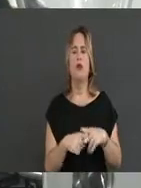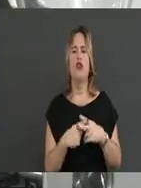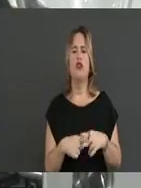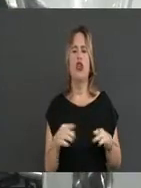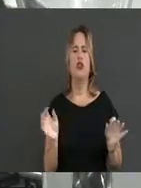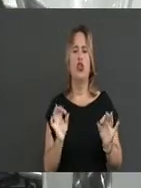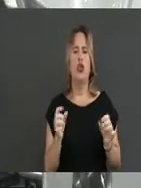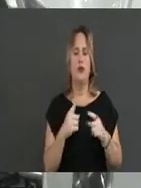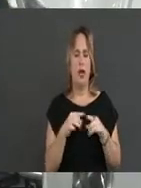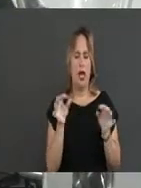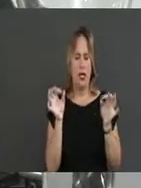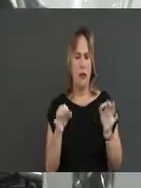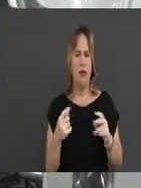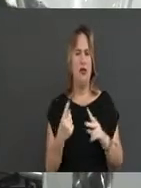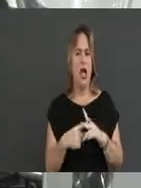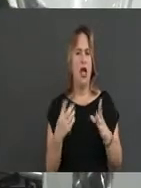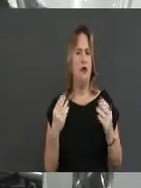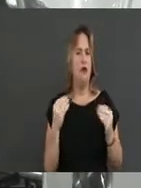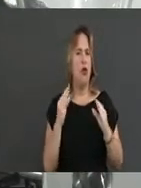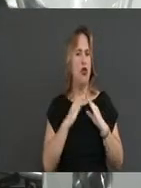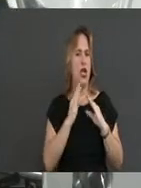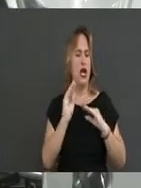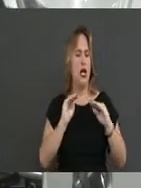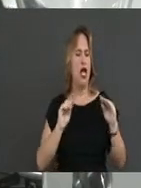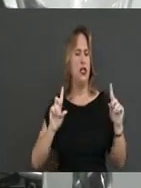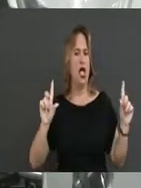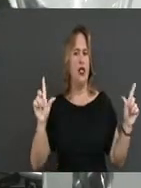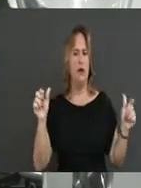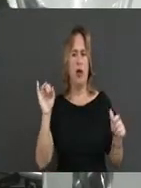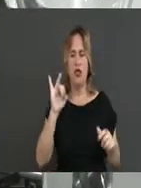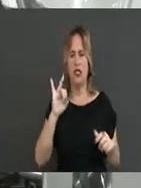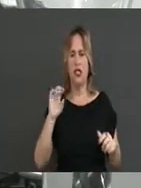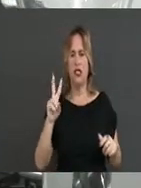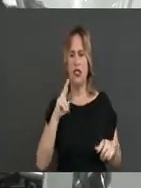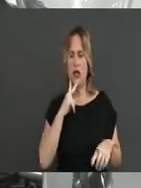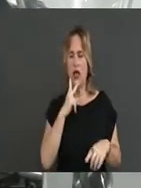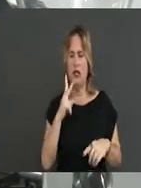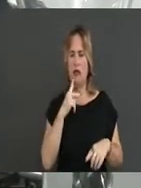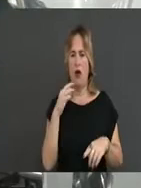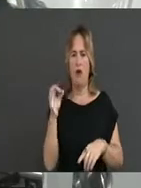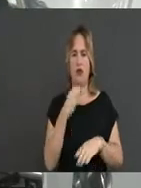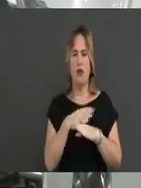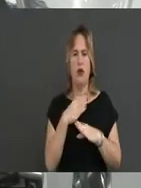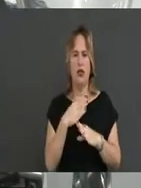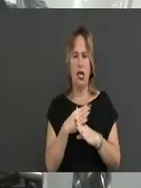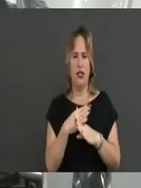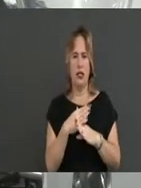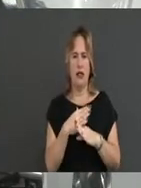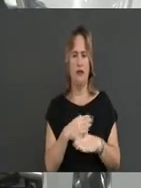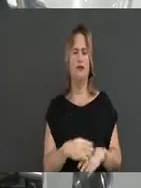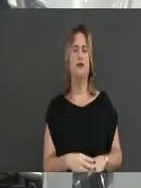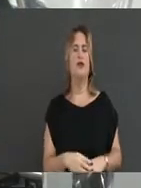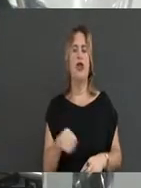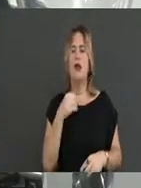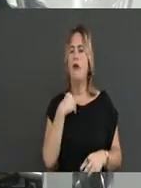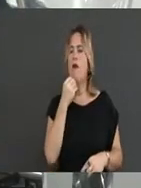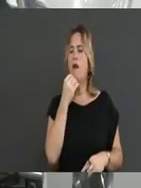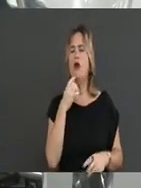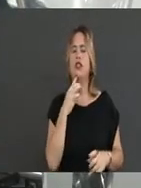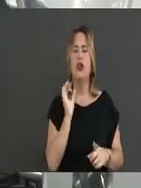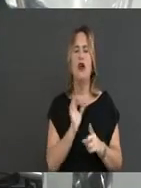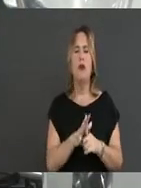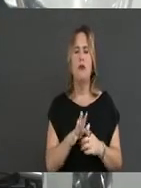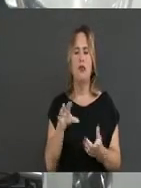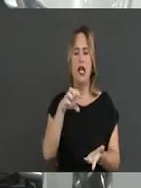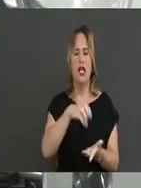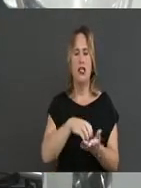todavía. Realmente tenemos muchas comunidades atrasadas, de las 72 que atendemos en el municipio de Santiago de Cuba. Hemos podido entrar en la